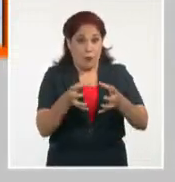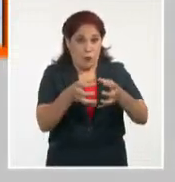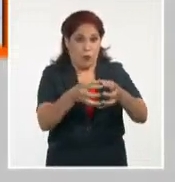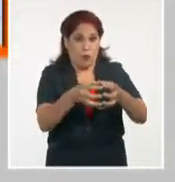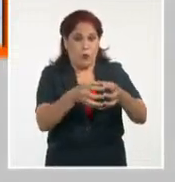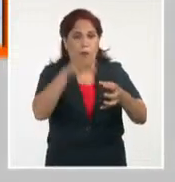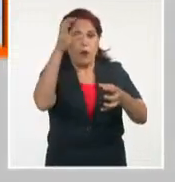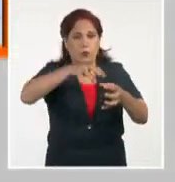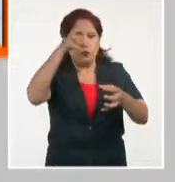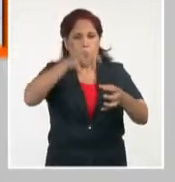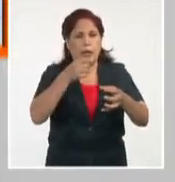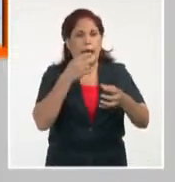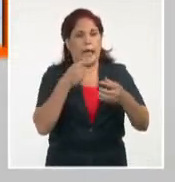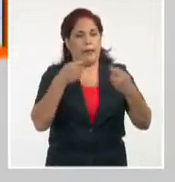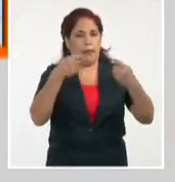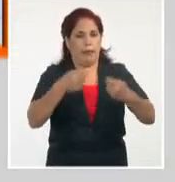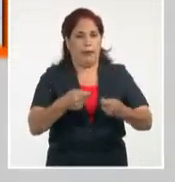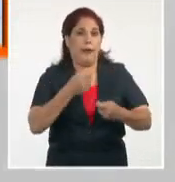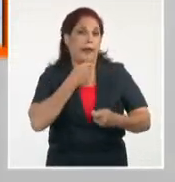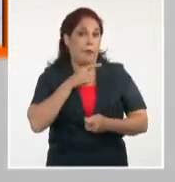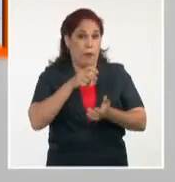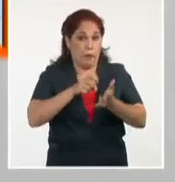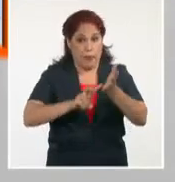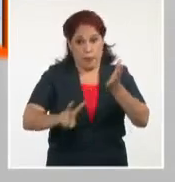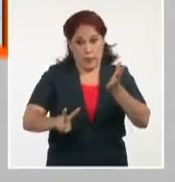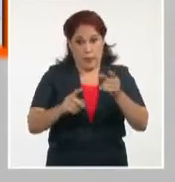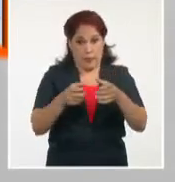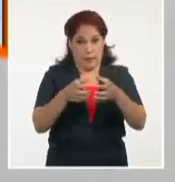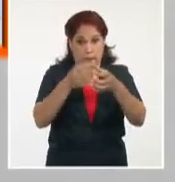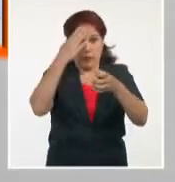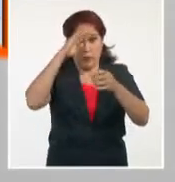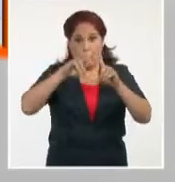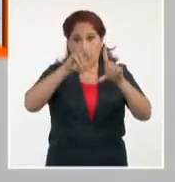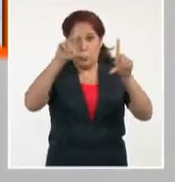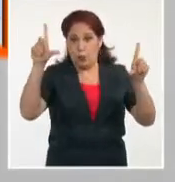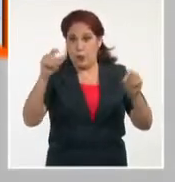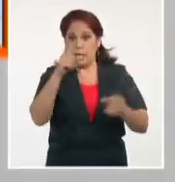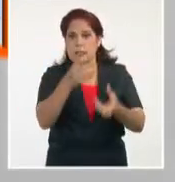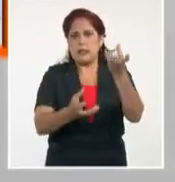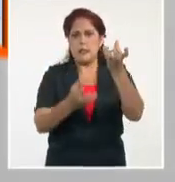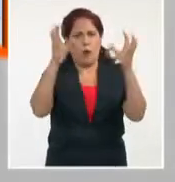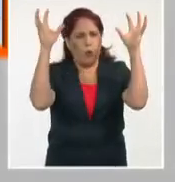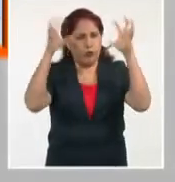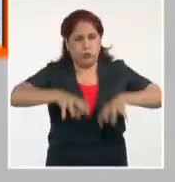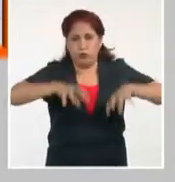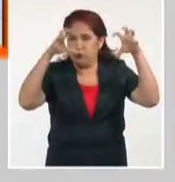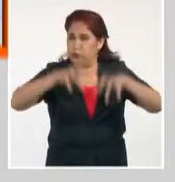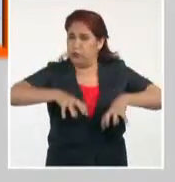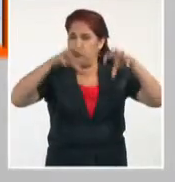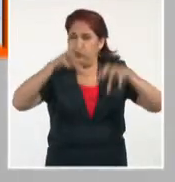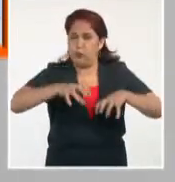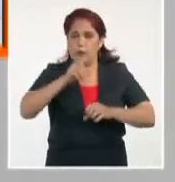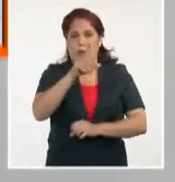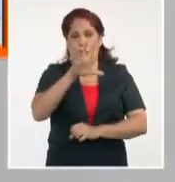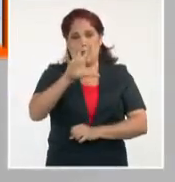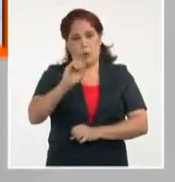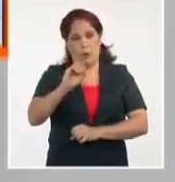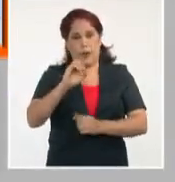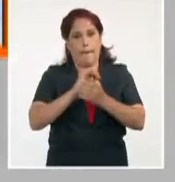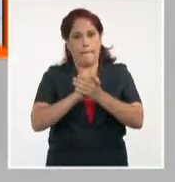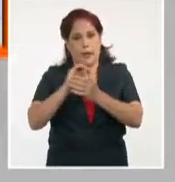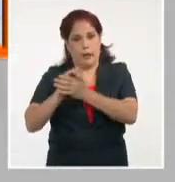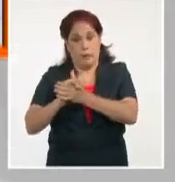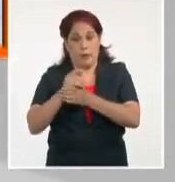las decisiones. Pero visto ya a nivel de provincia, en Cienfuegos fue donde más llovió, 150 milímetros, que